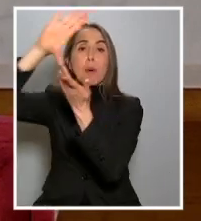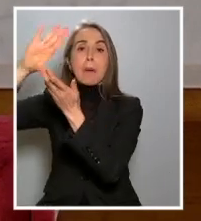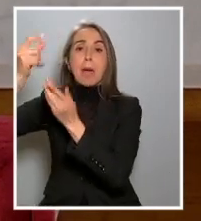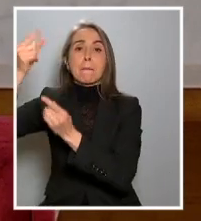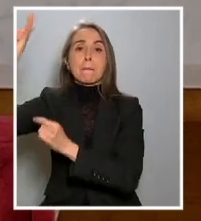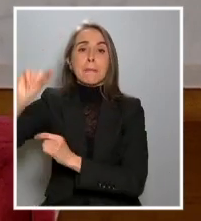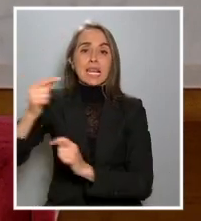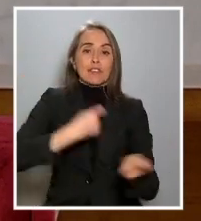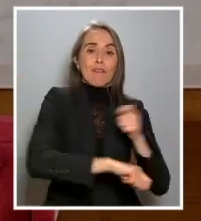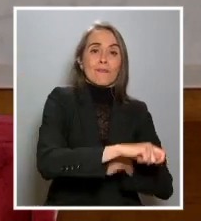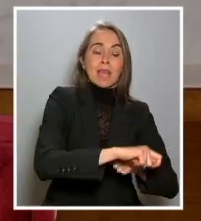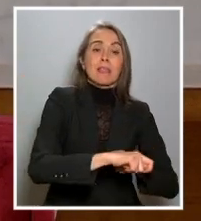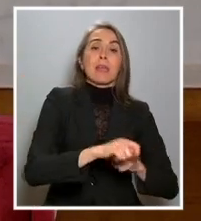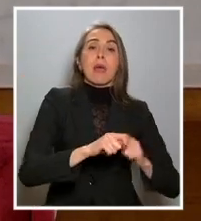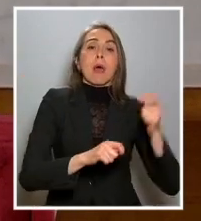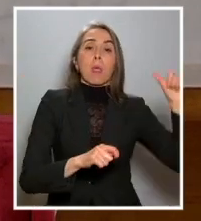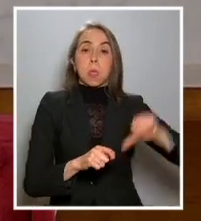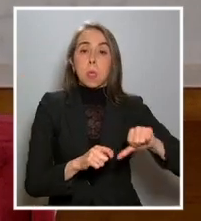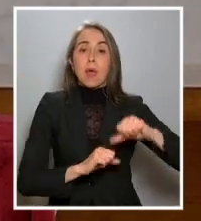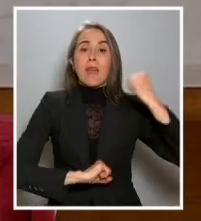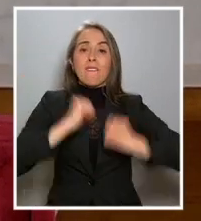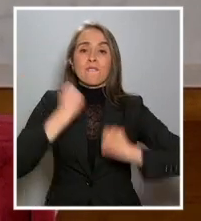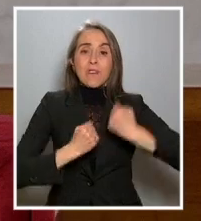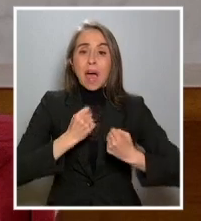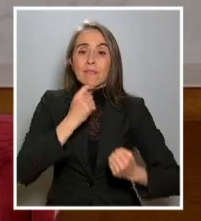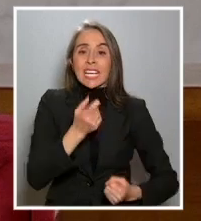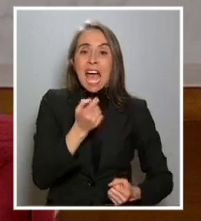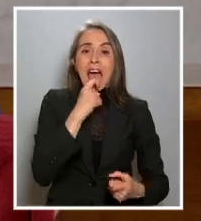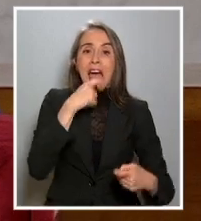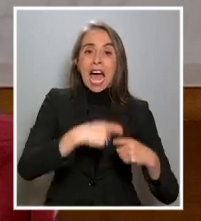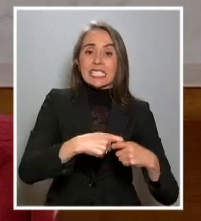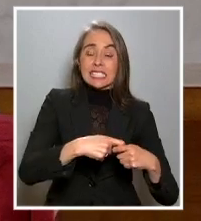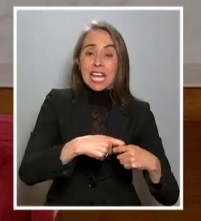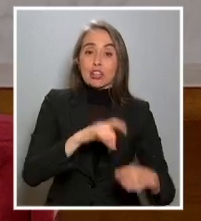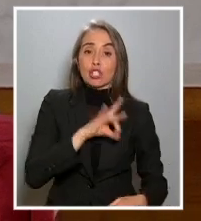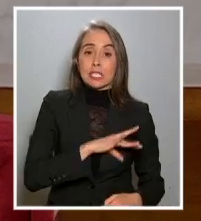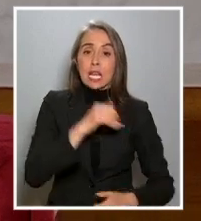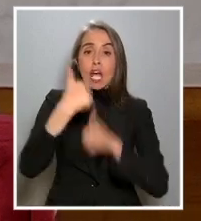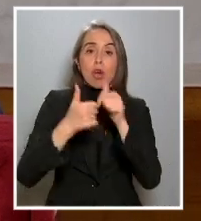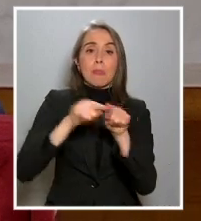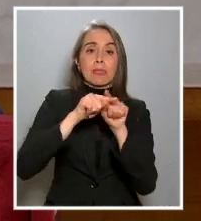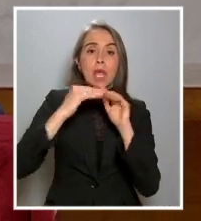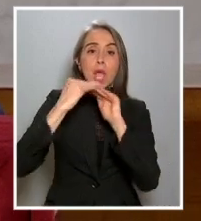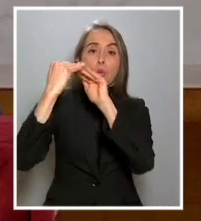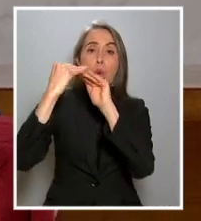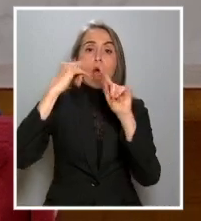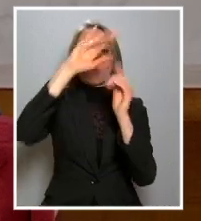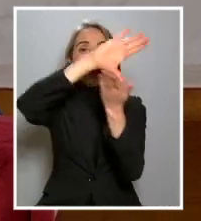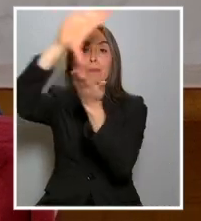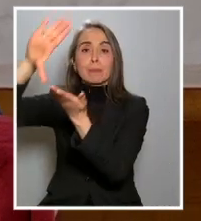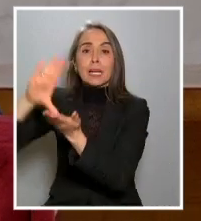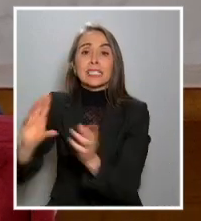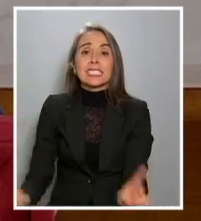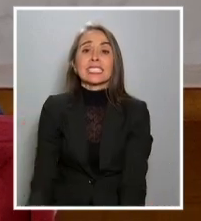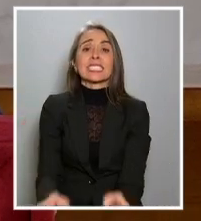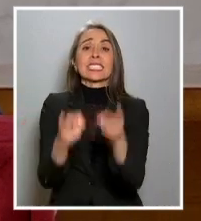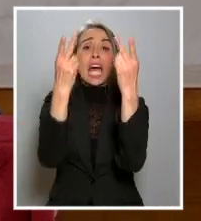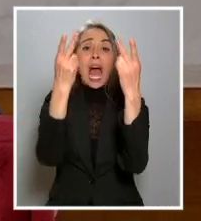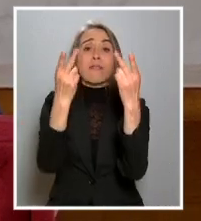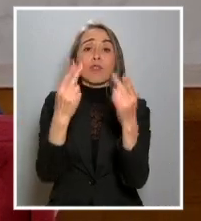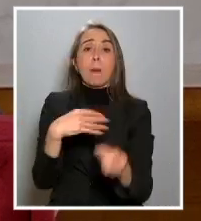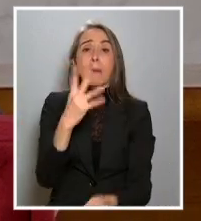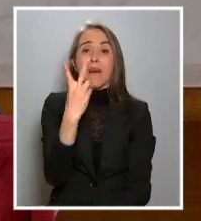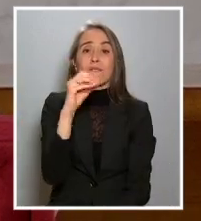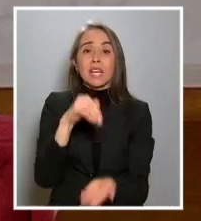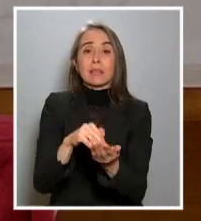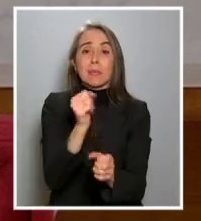tomaron medidas para que nuestra industria del acero nacional compita en una cancha pareja. Con esto se salvaron más de